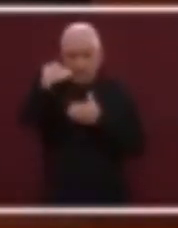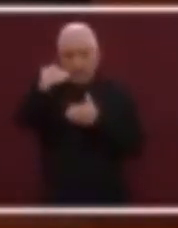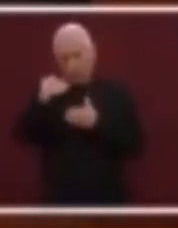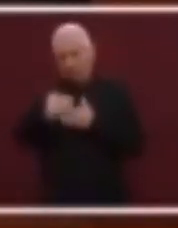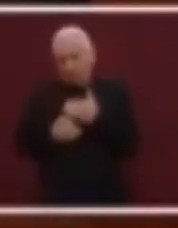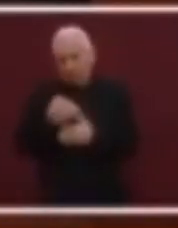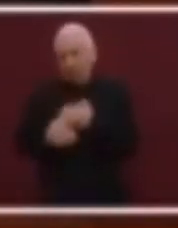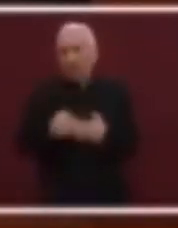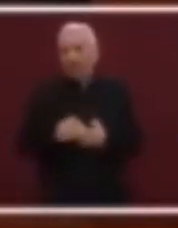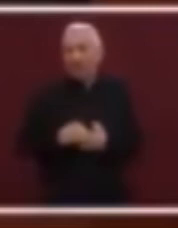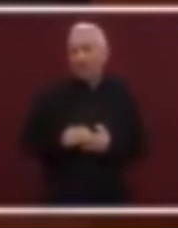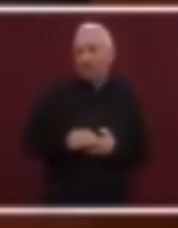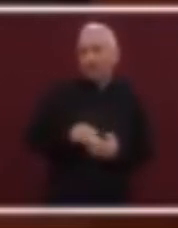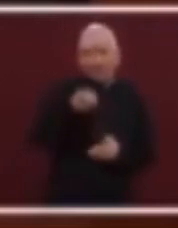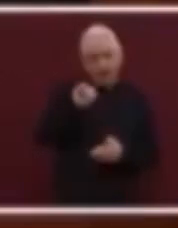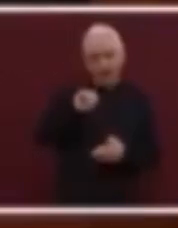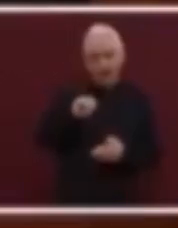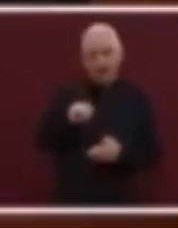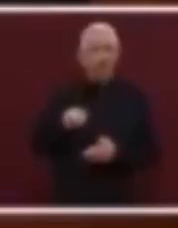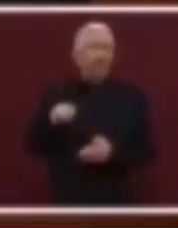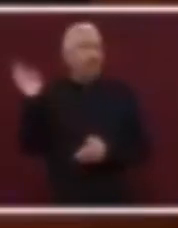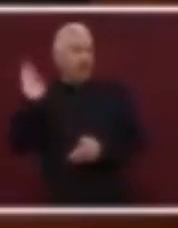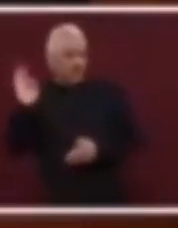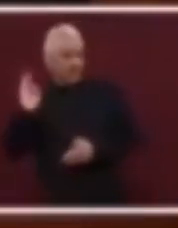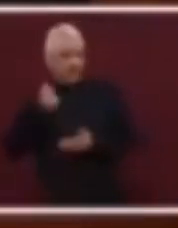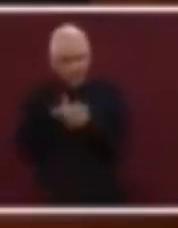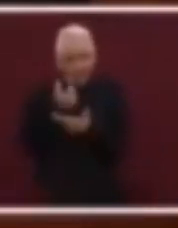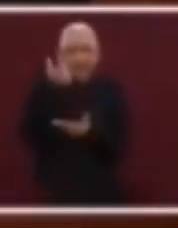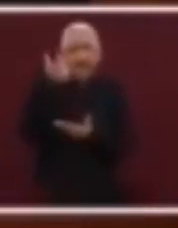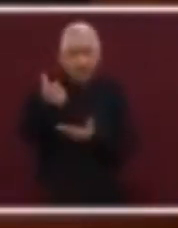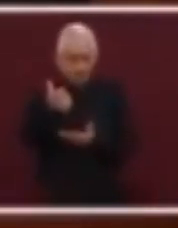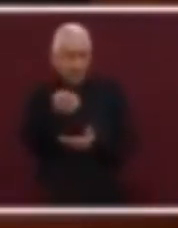contempla, pero tienen hoy que tener ingredientes